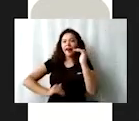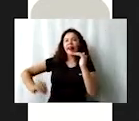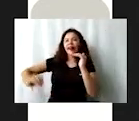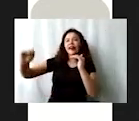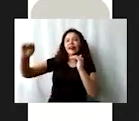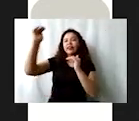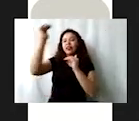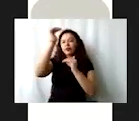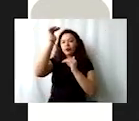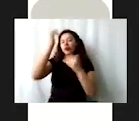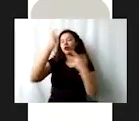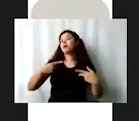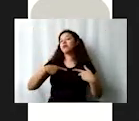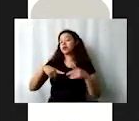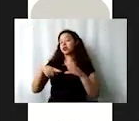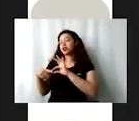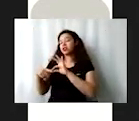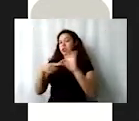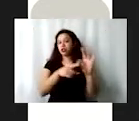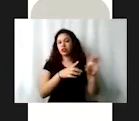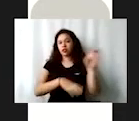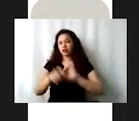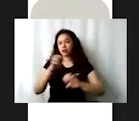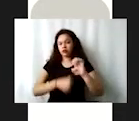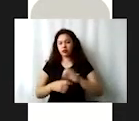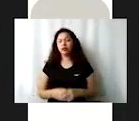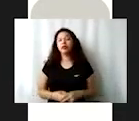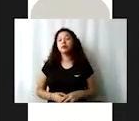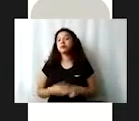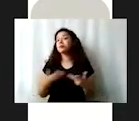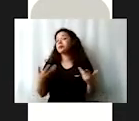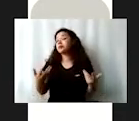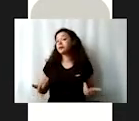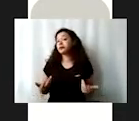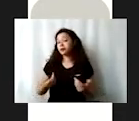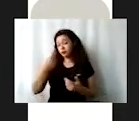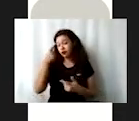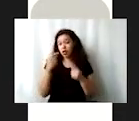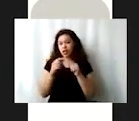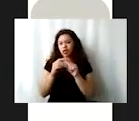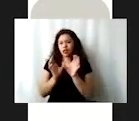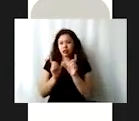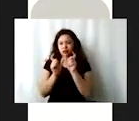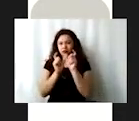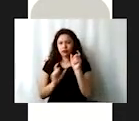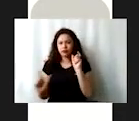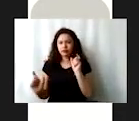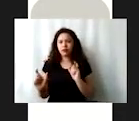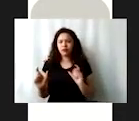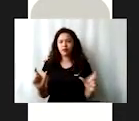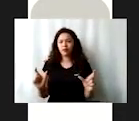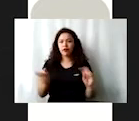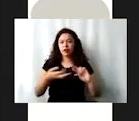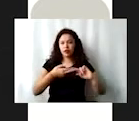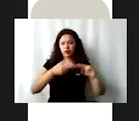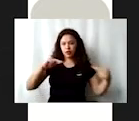persona que dirige esa empresa, ¿no? Y en cuanto a esta separación donde dice relaciones al